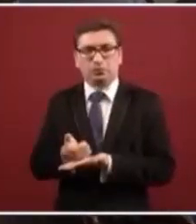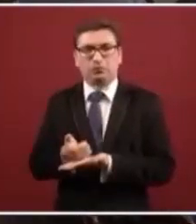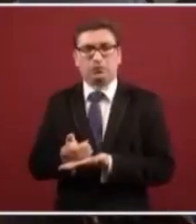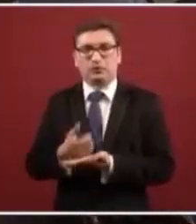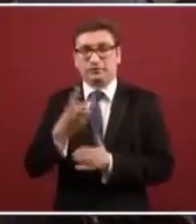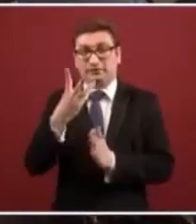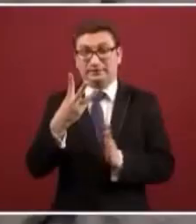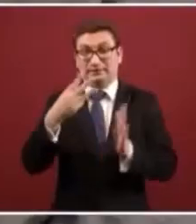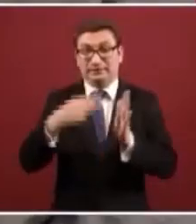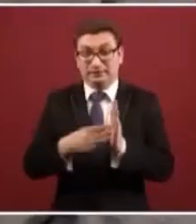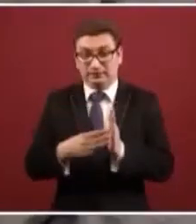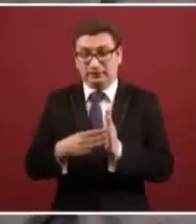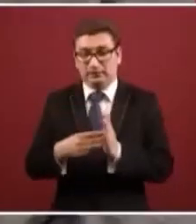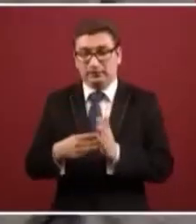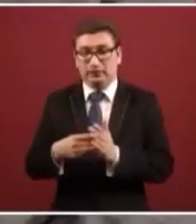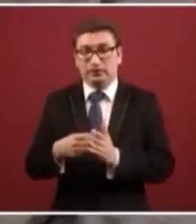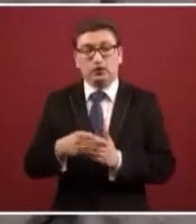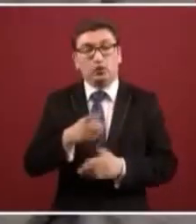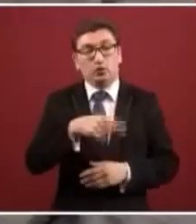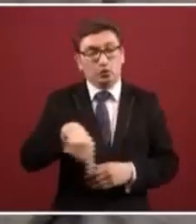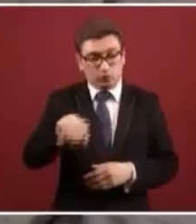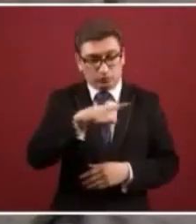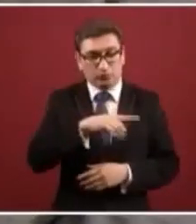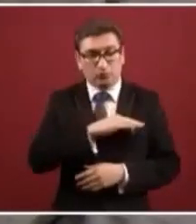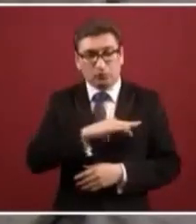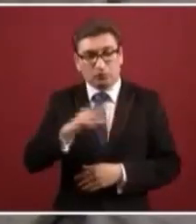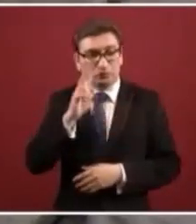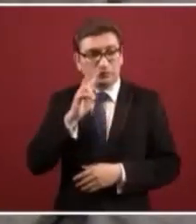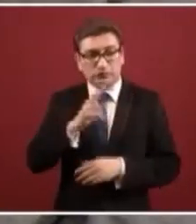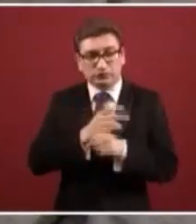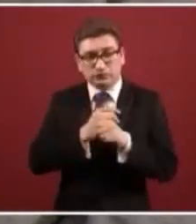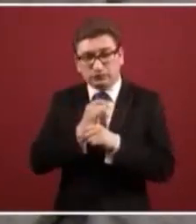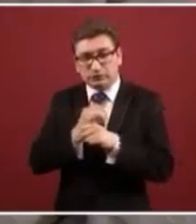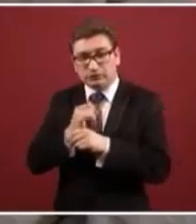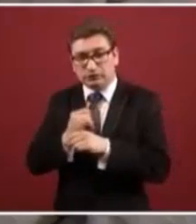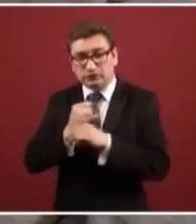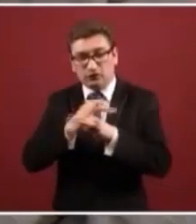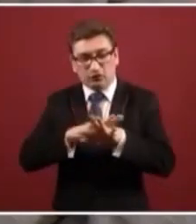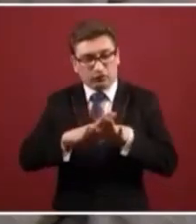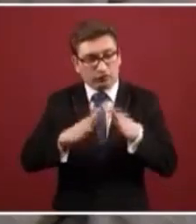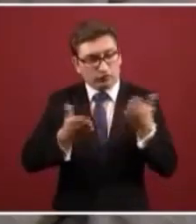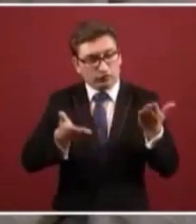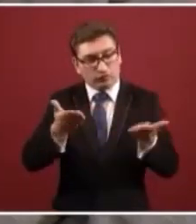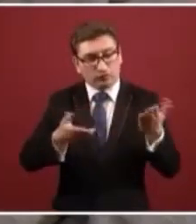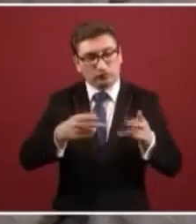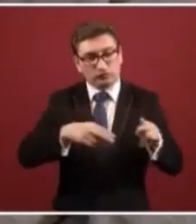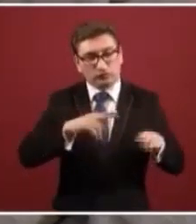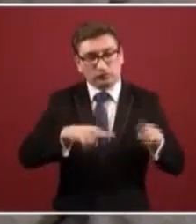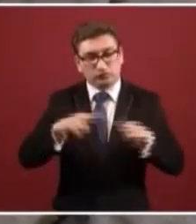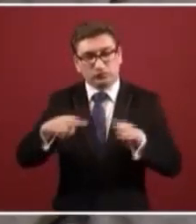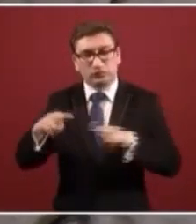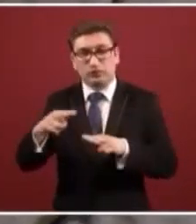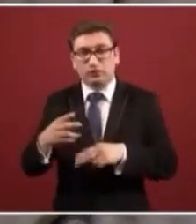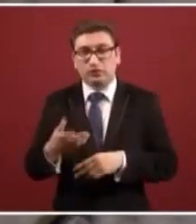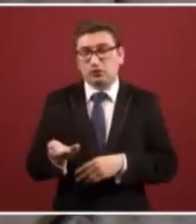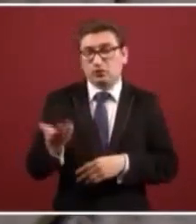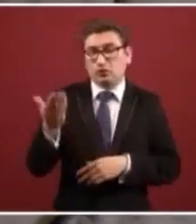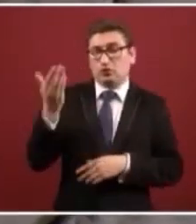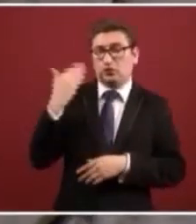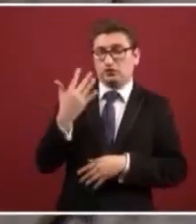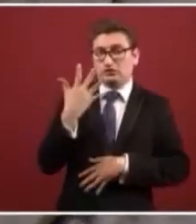pagaban 3,000, si ustedes ven los datos, la estadística, hace 5